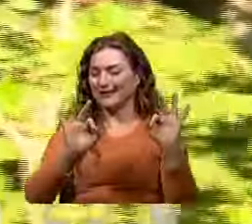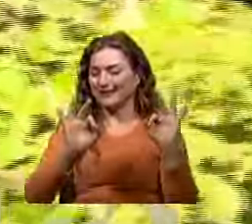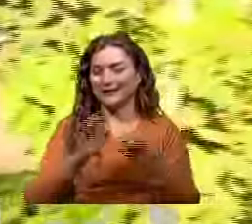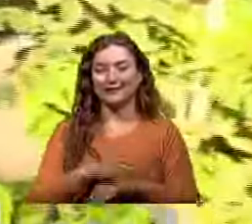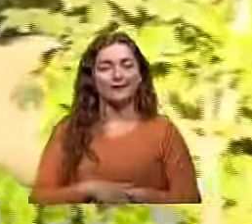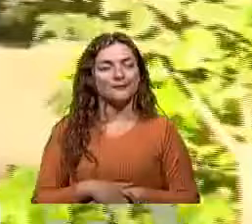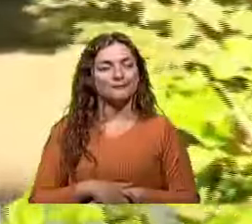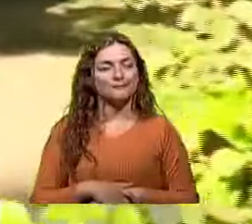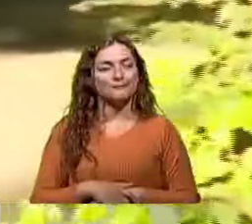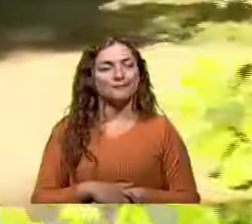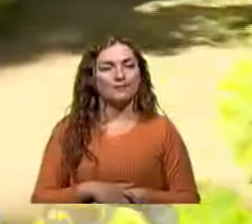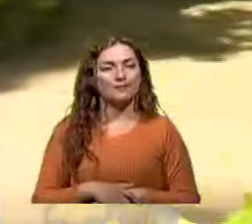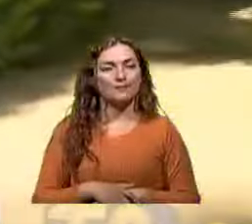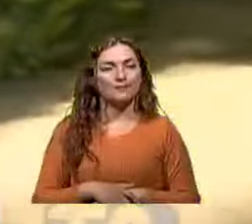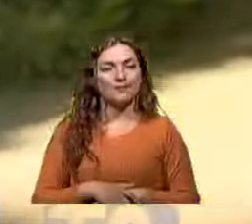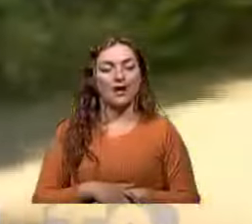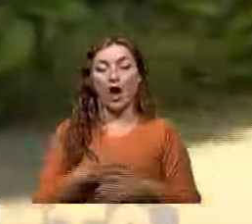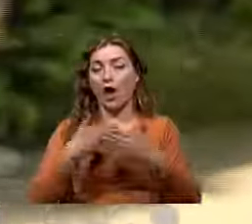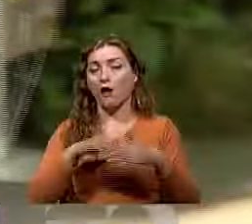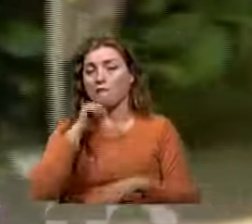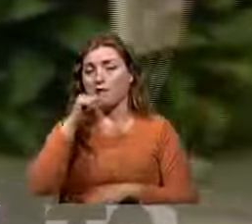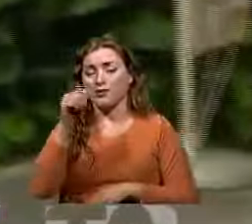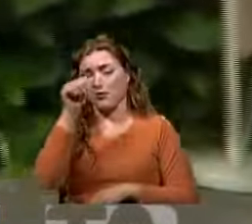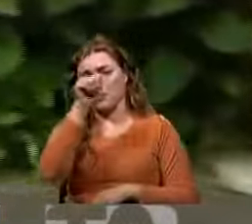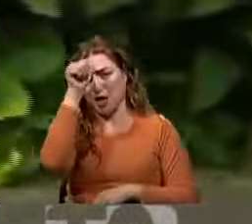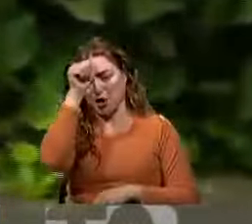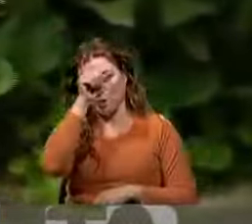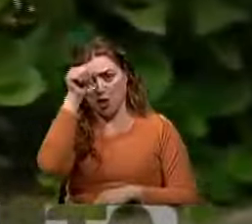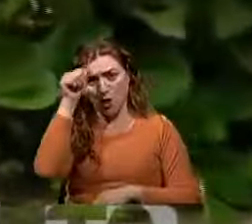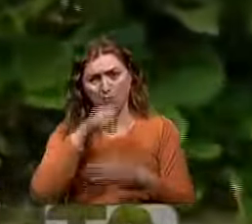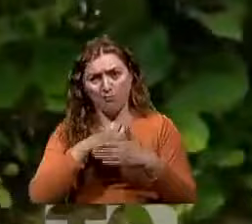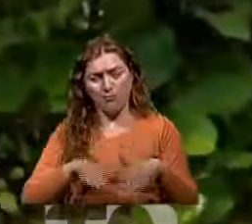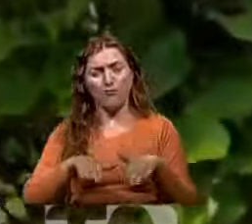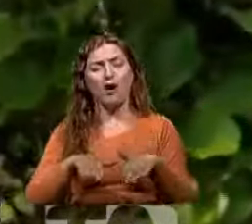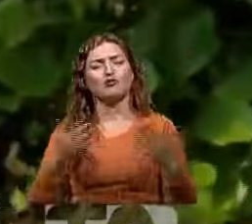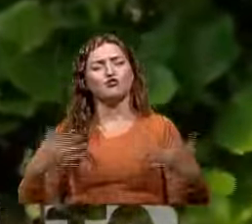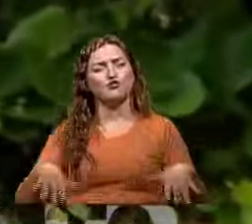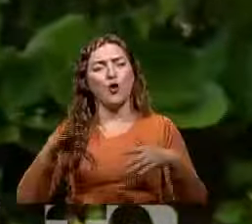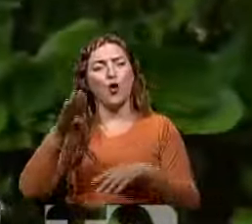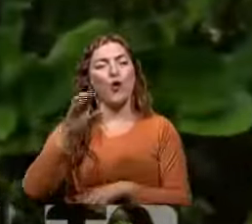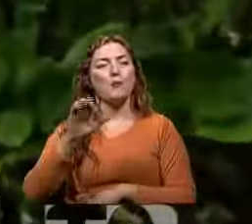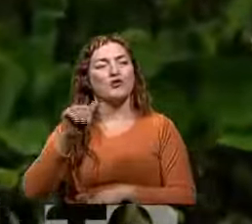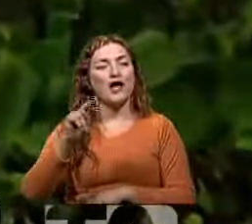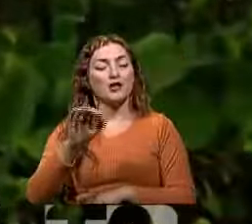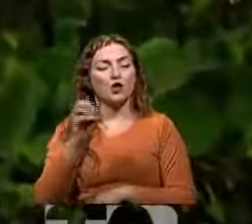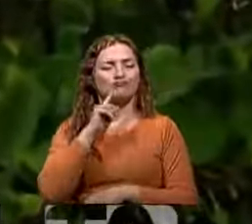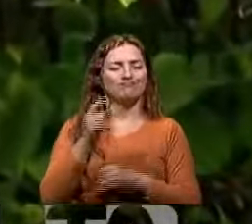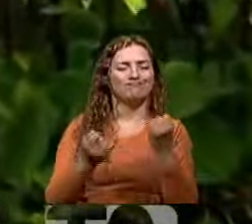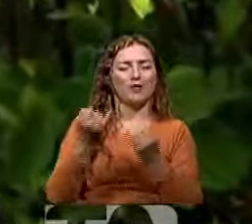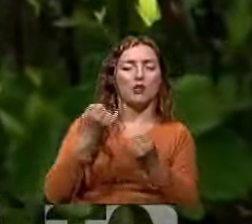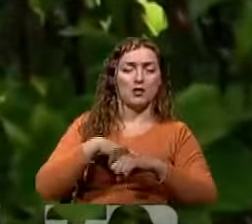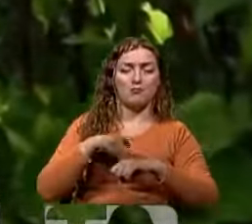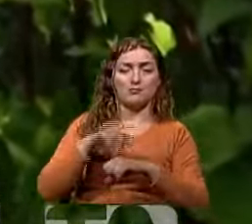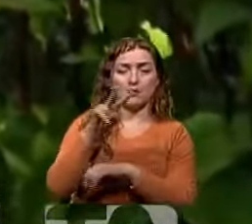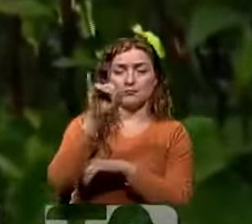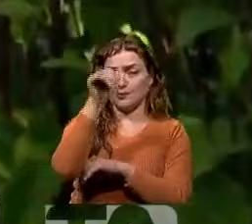les recuerdo, ya se termina la temporada de verano del Bosque de Luz, acá justamente en el Jardín Botánico. Tiene todavía tiempo, viernes, sábado